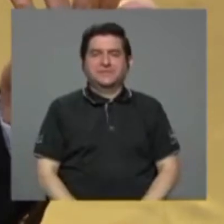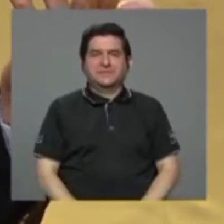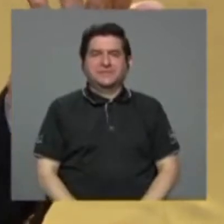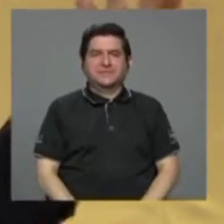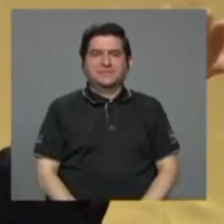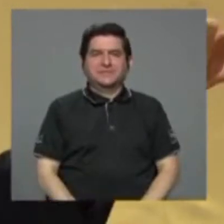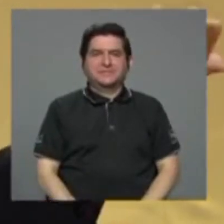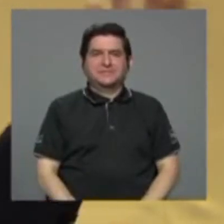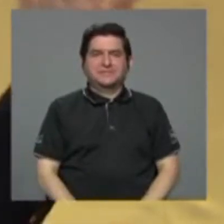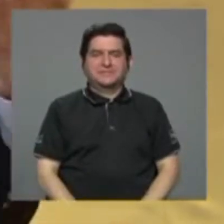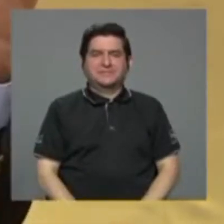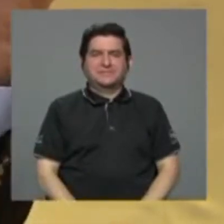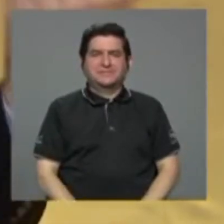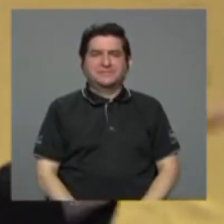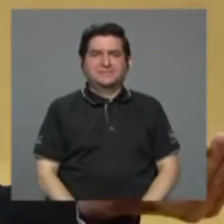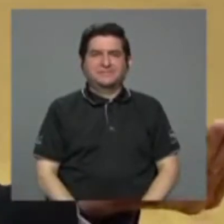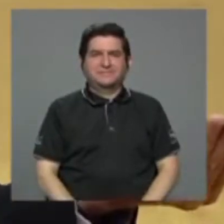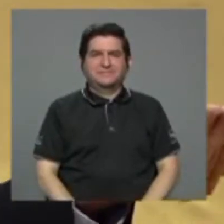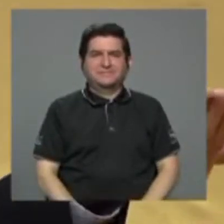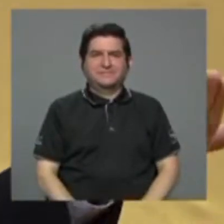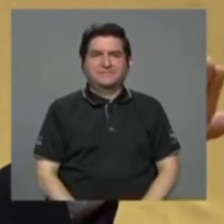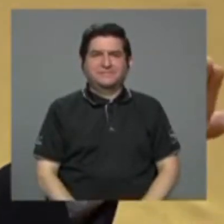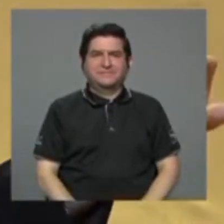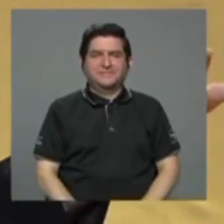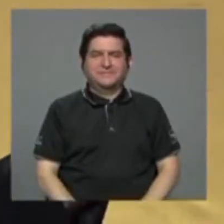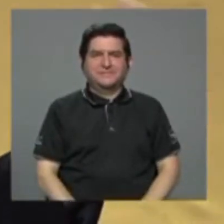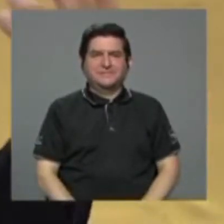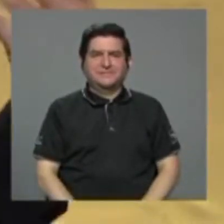mi ilustre y